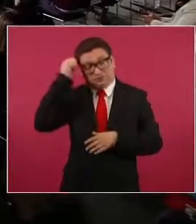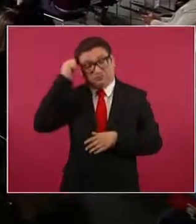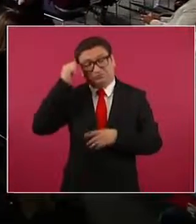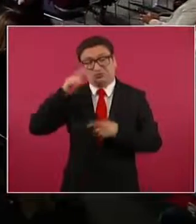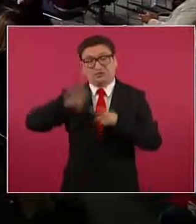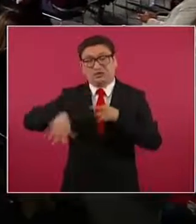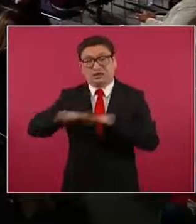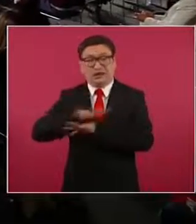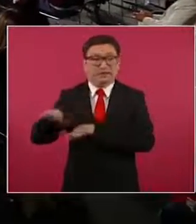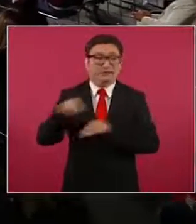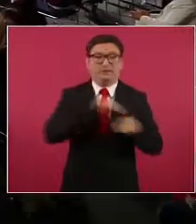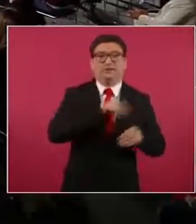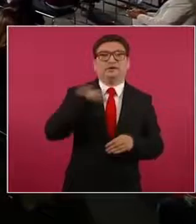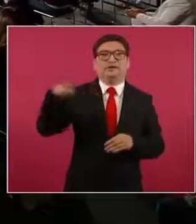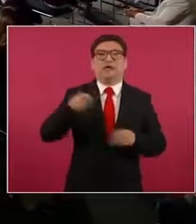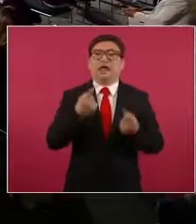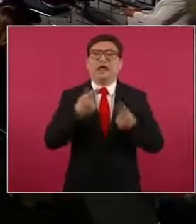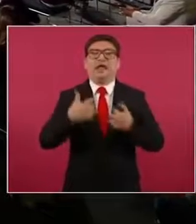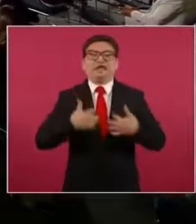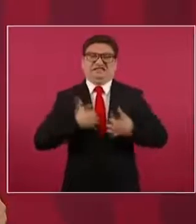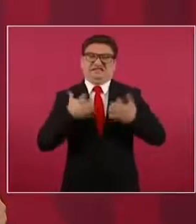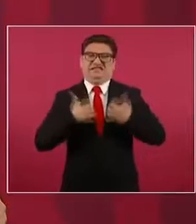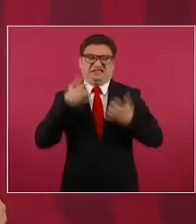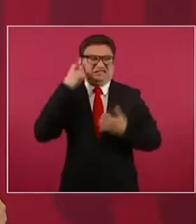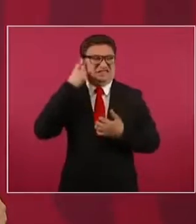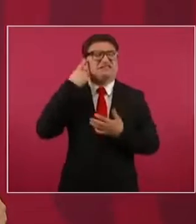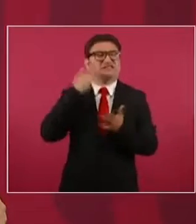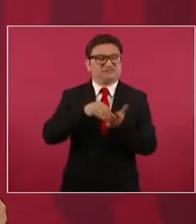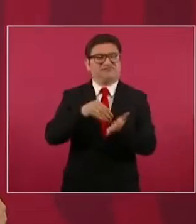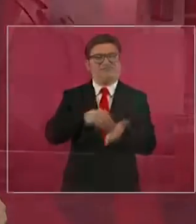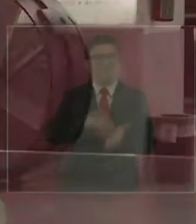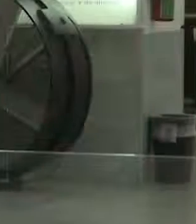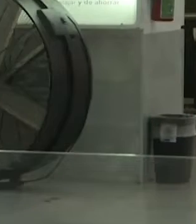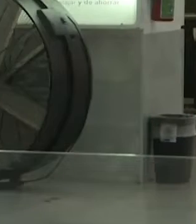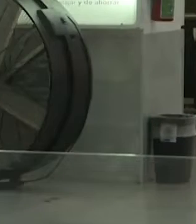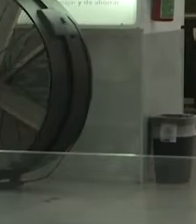no se les pasa todavía el enojo.